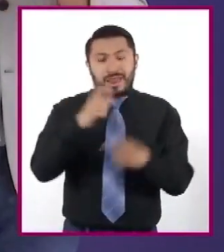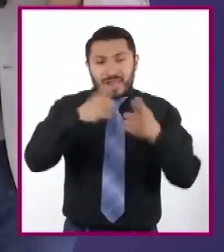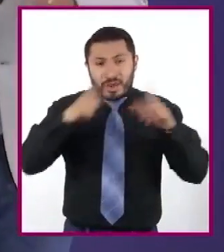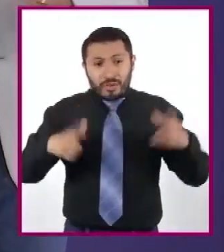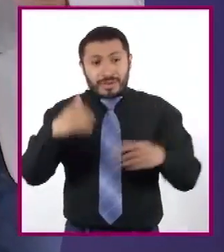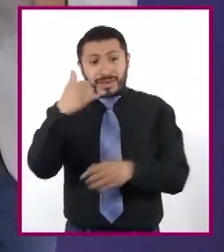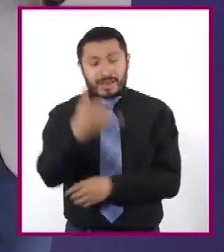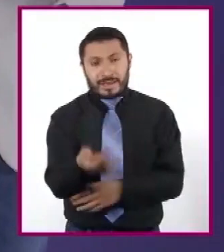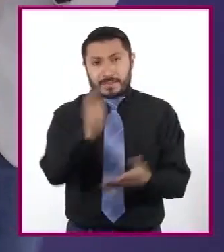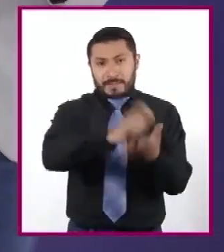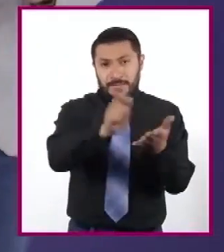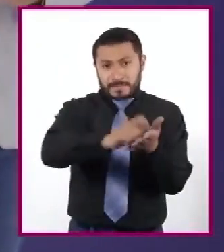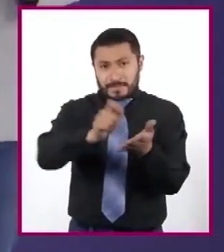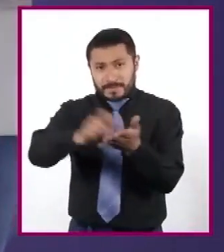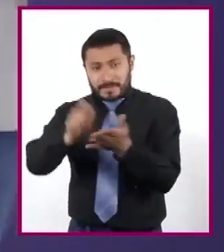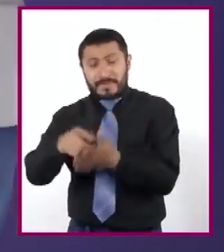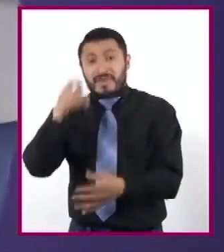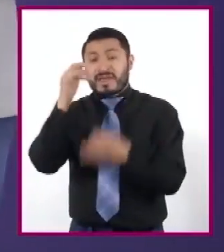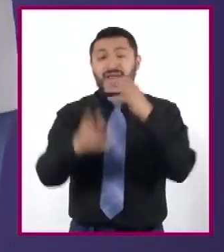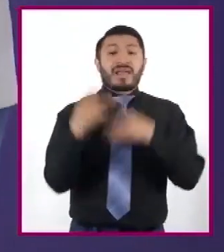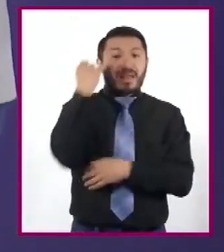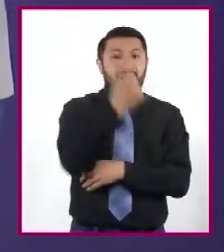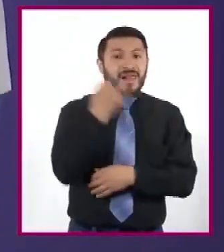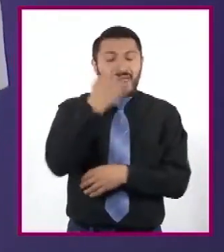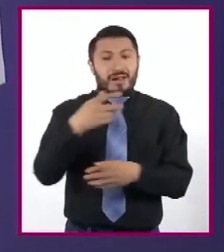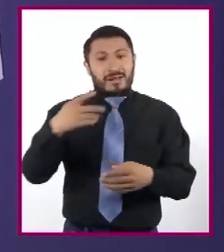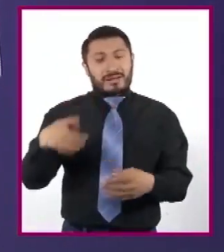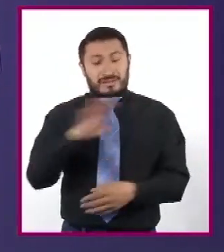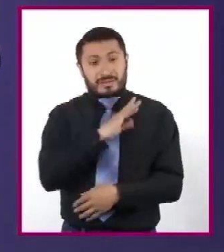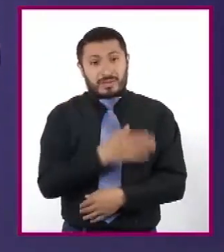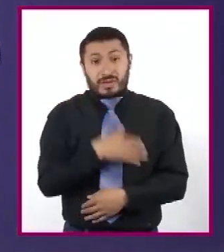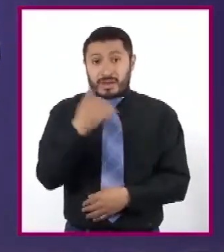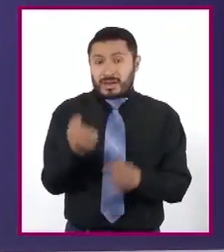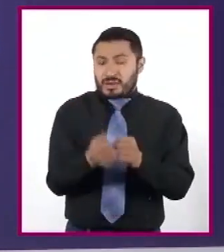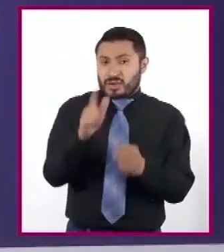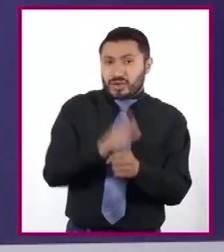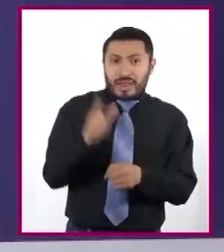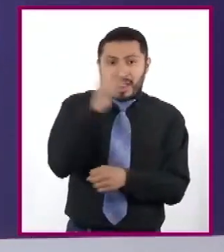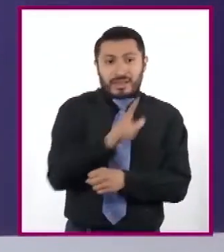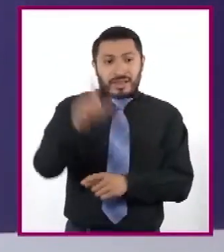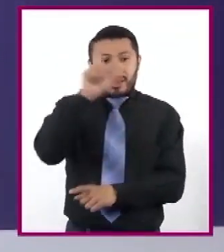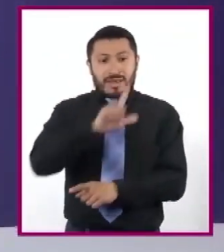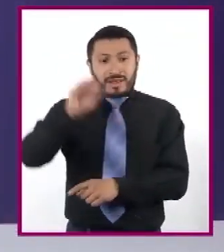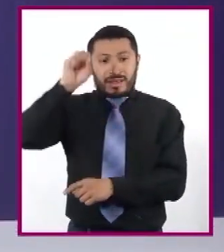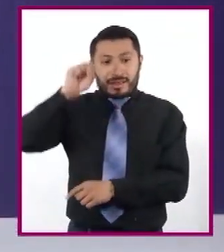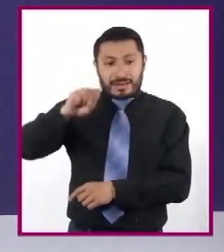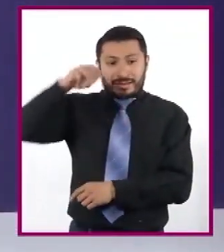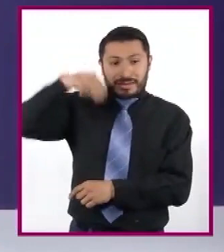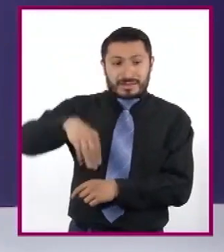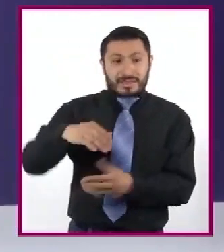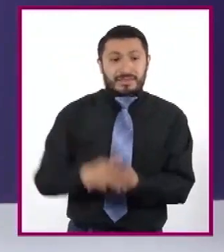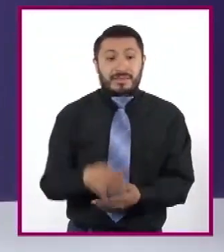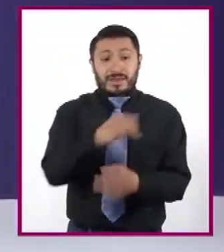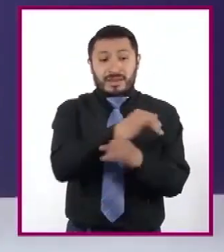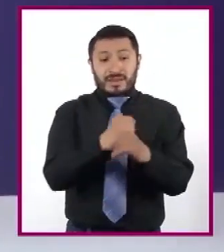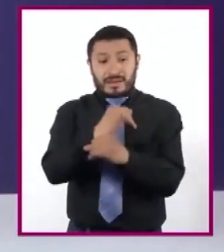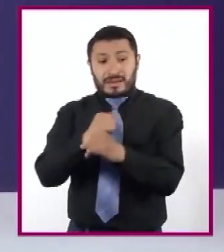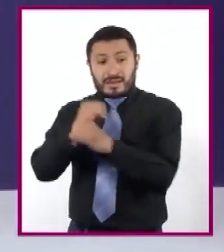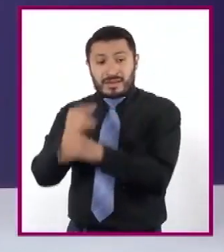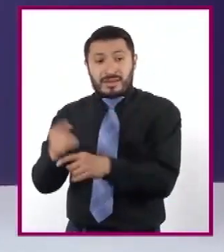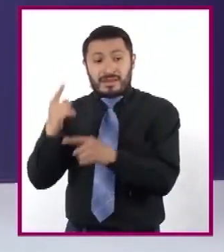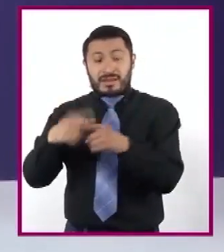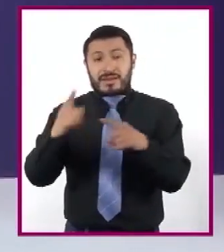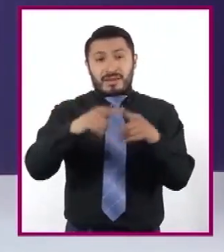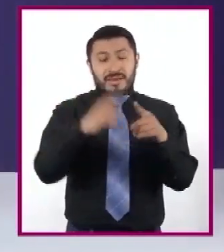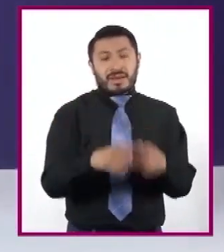dialectología hispánicas, además sociolingüista de la lengua de señas mexicana, así como investigador en variación